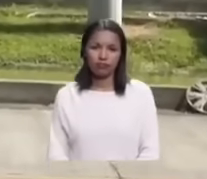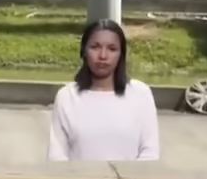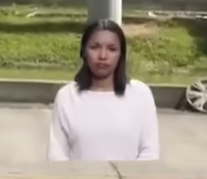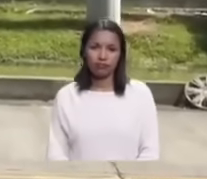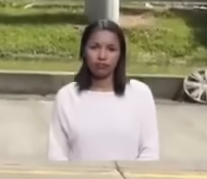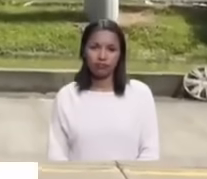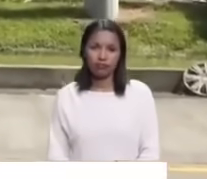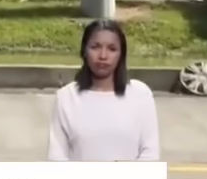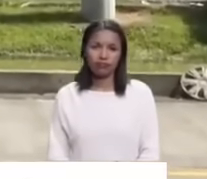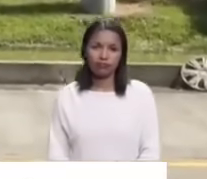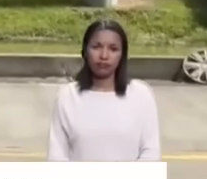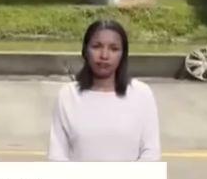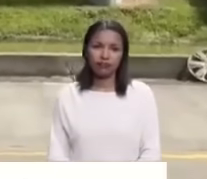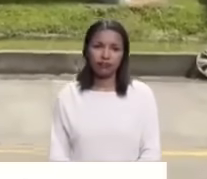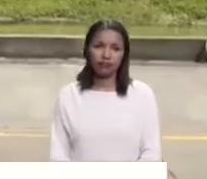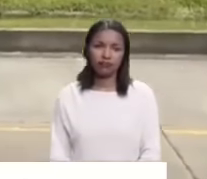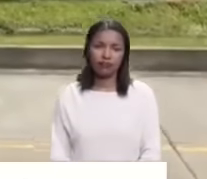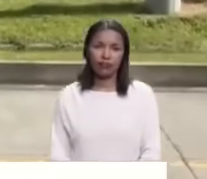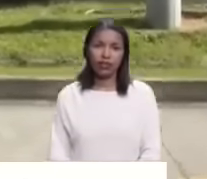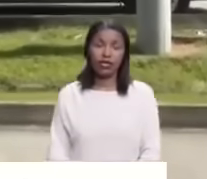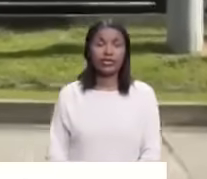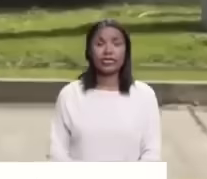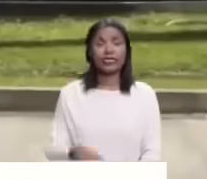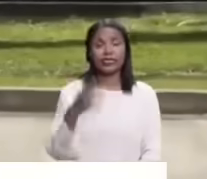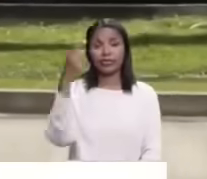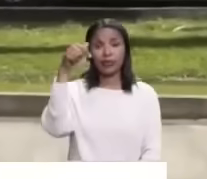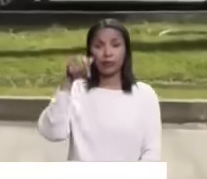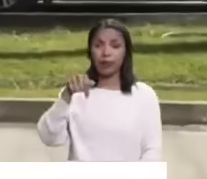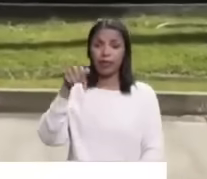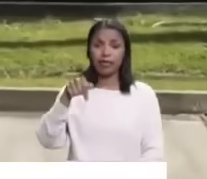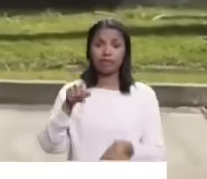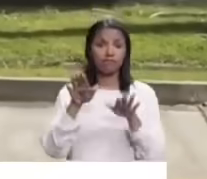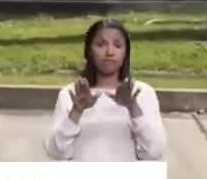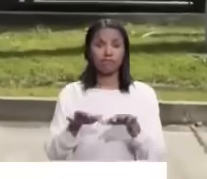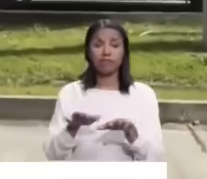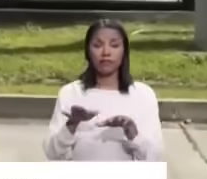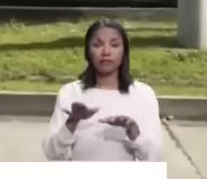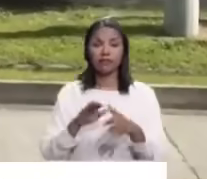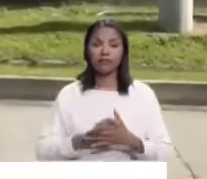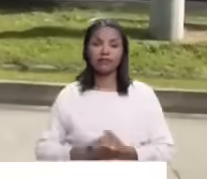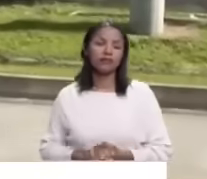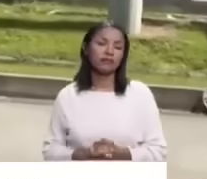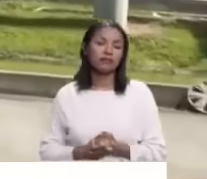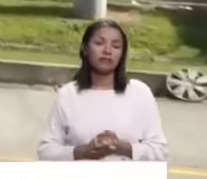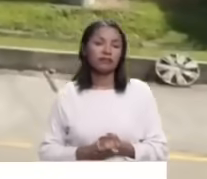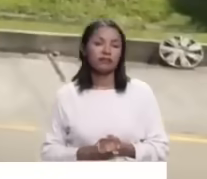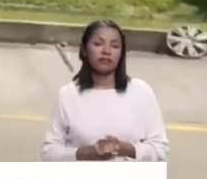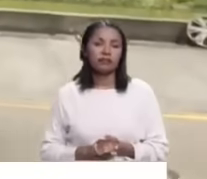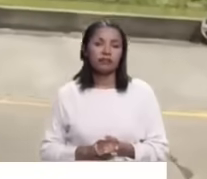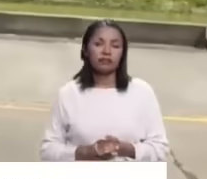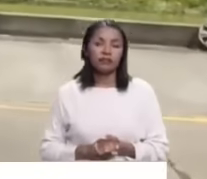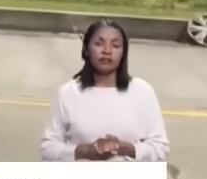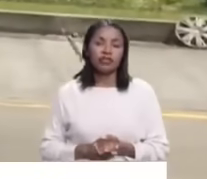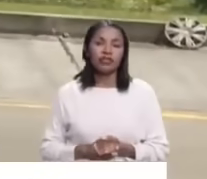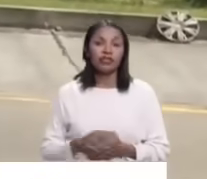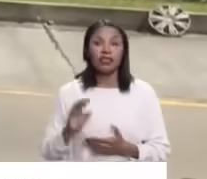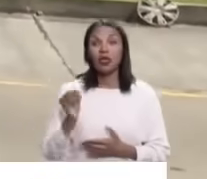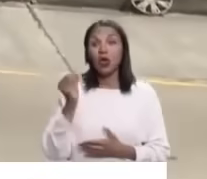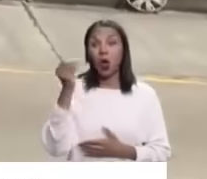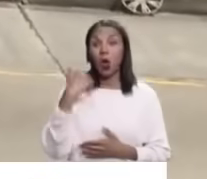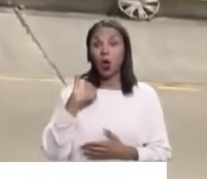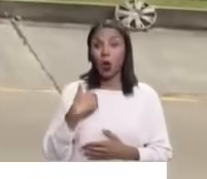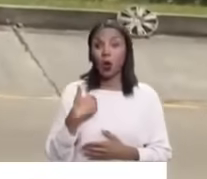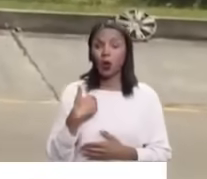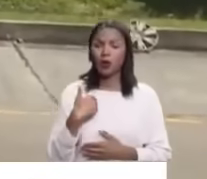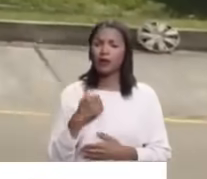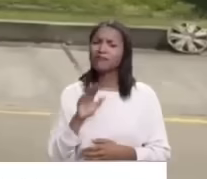Así es, seguimos aquí desde la escena con algunos de los testigos que presenciaron todo lo que ocurrió. Nos encontramos con un joven aquí que venía